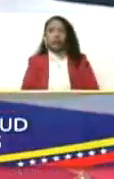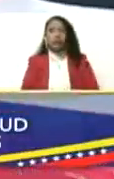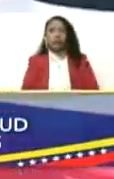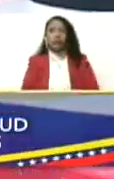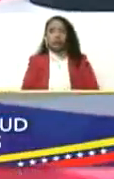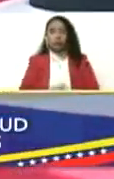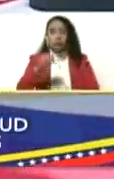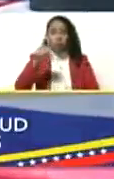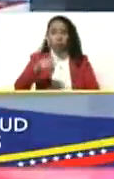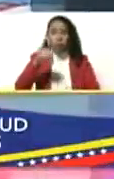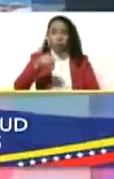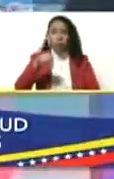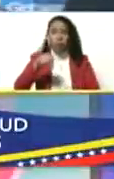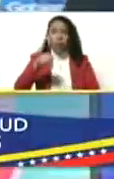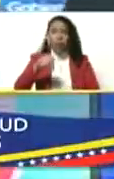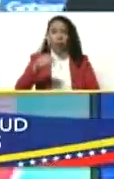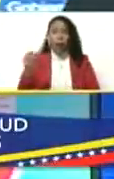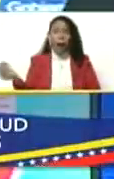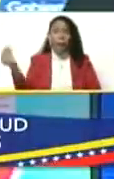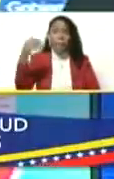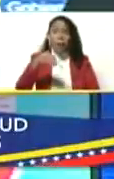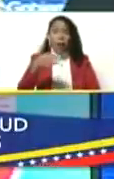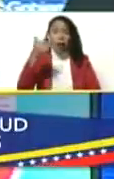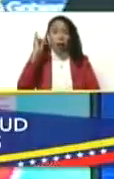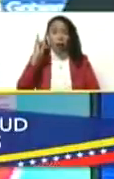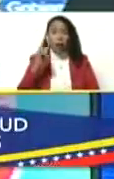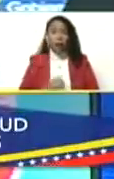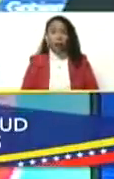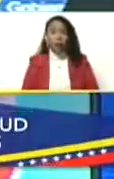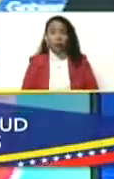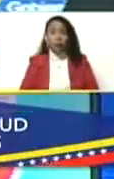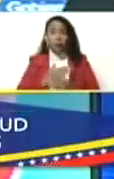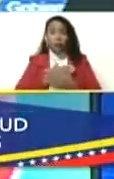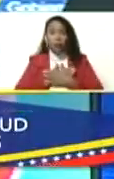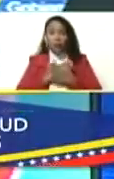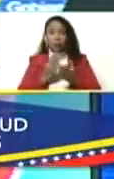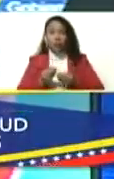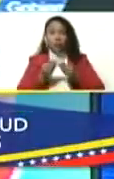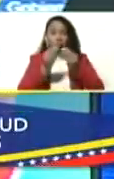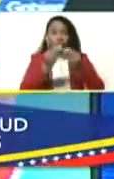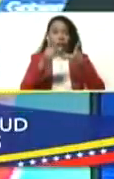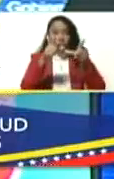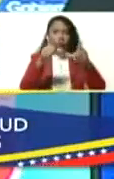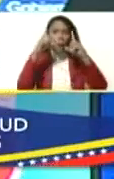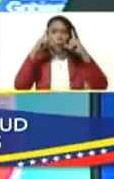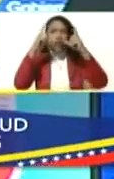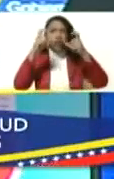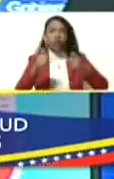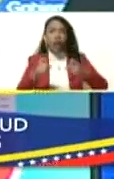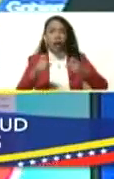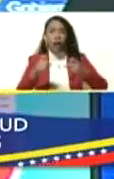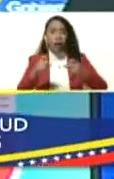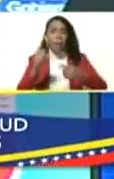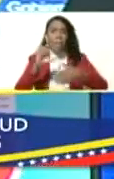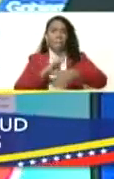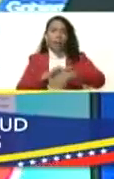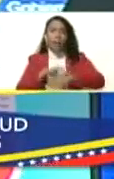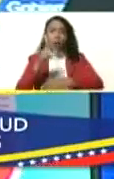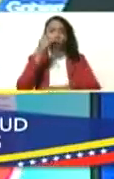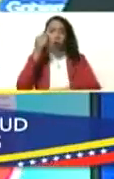Hoy, además de estar entregando los títulos de especialidades a médicos,